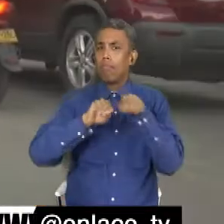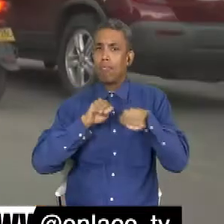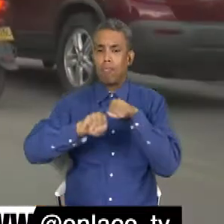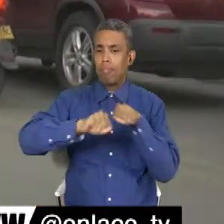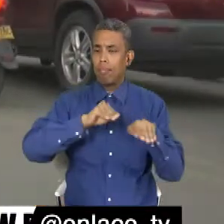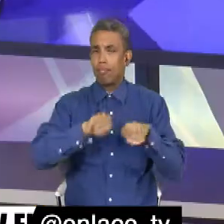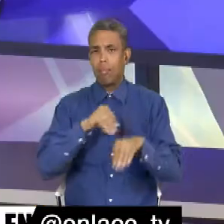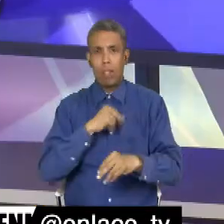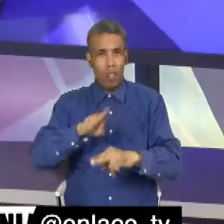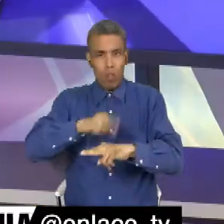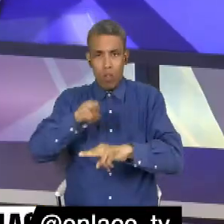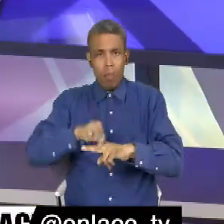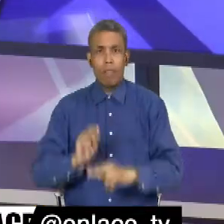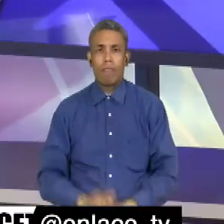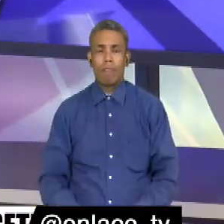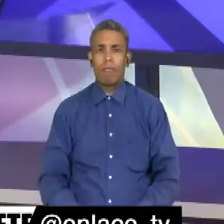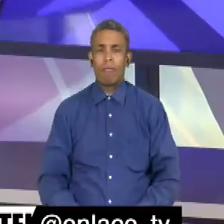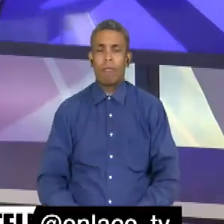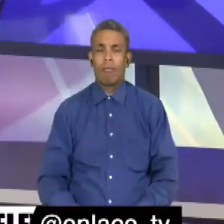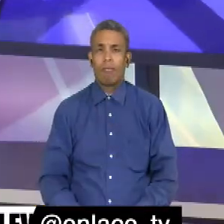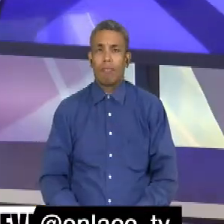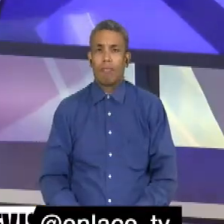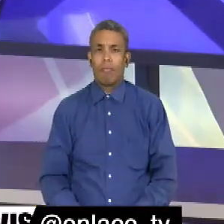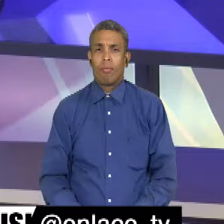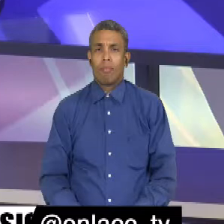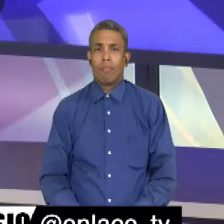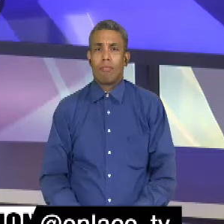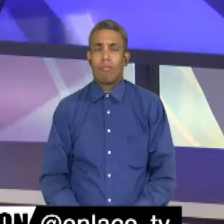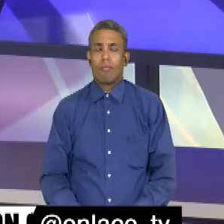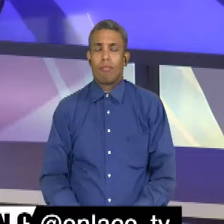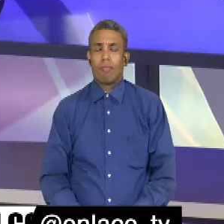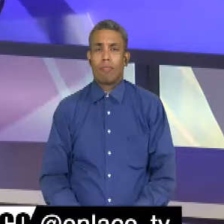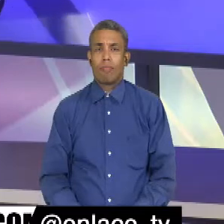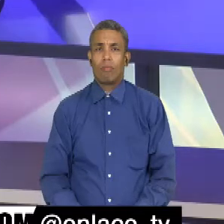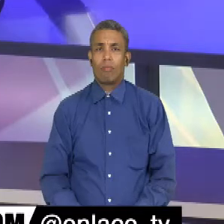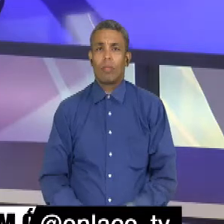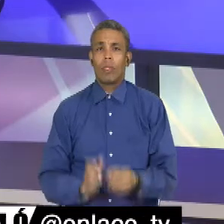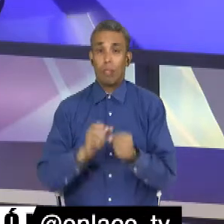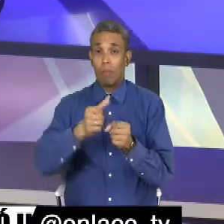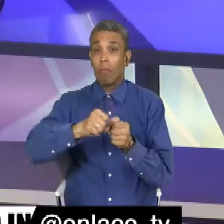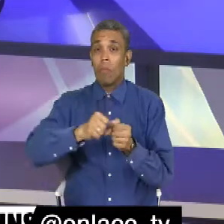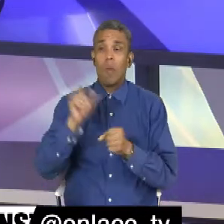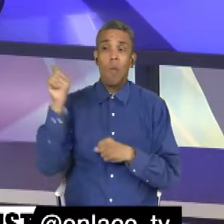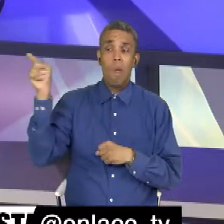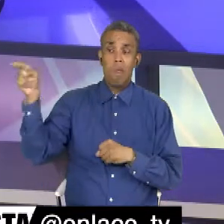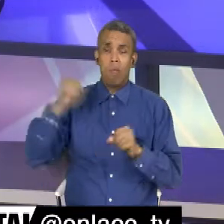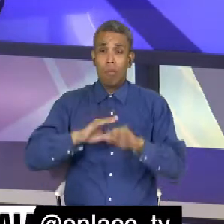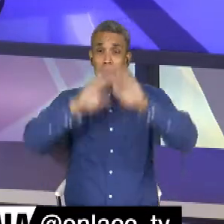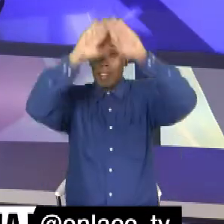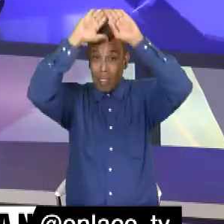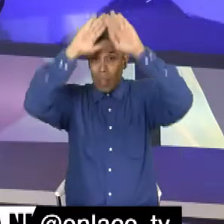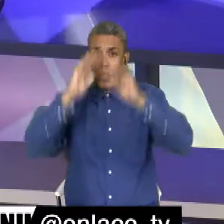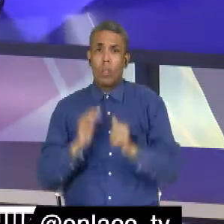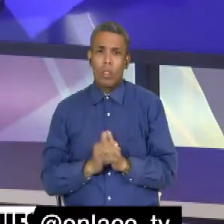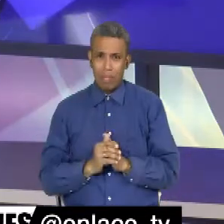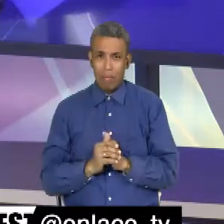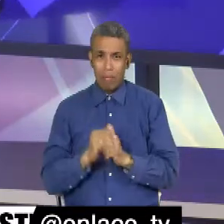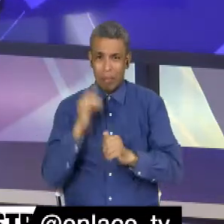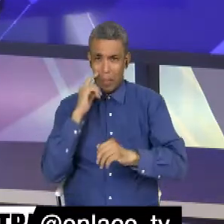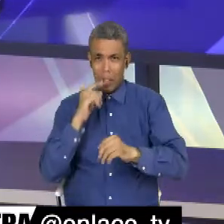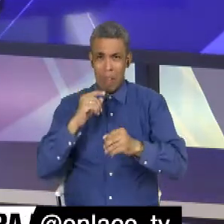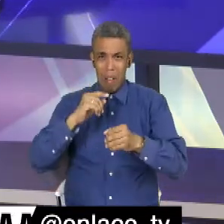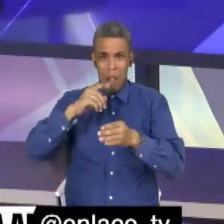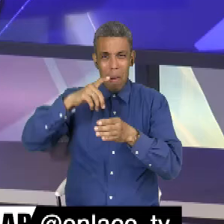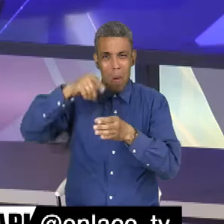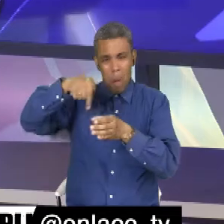normal. Por su parte, Ecopetrol denunció que varios de los pozos han sido afectados en su infraestructura en medio de